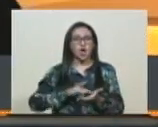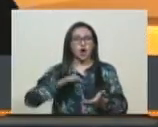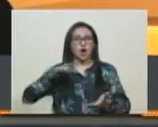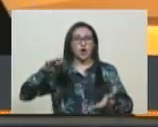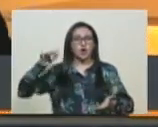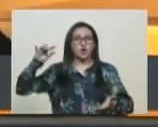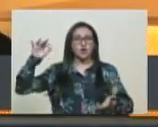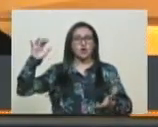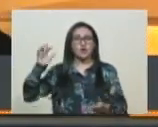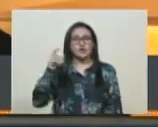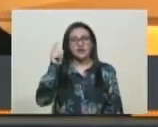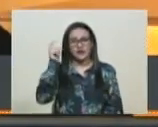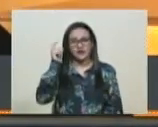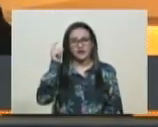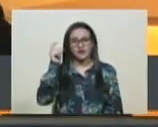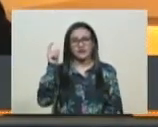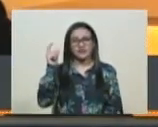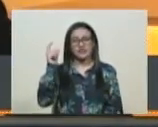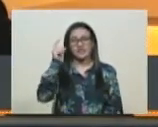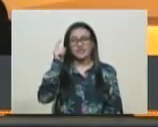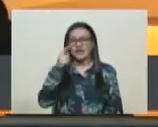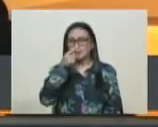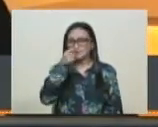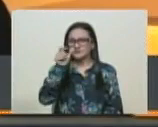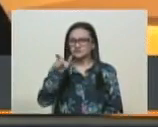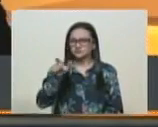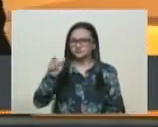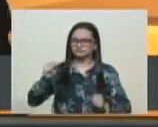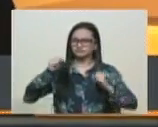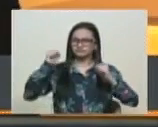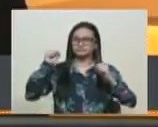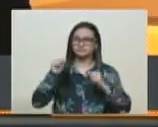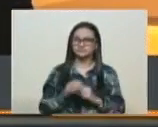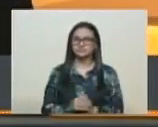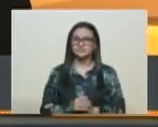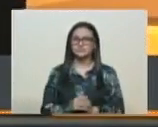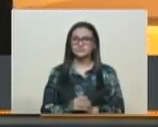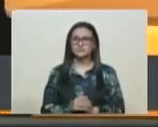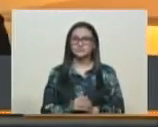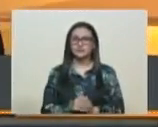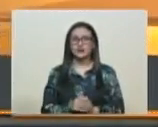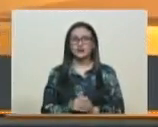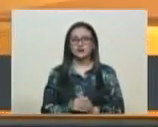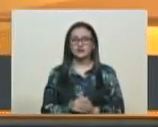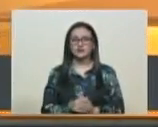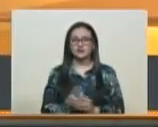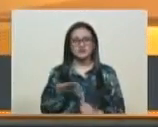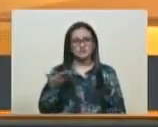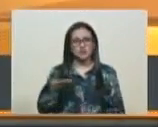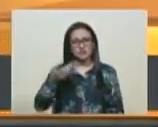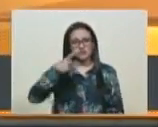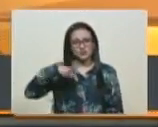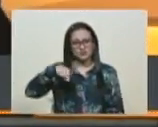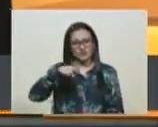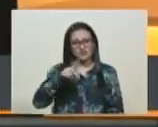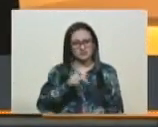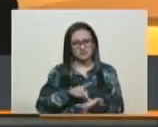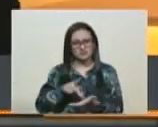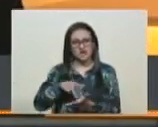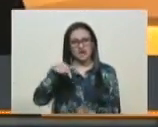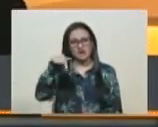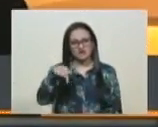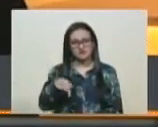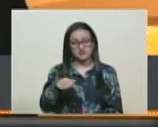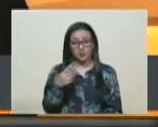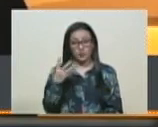héroes y de heroínas. Y por eso es muy importante la presencia de ustedes acá durante